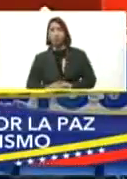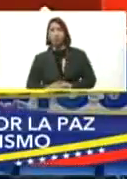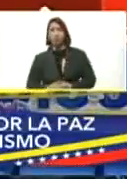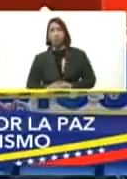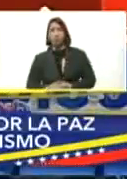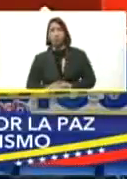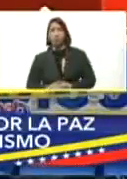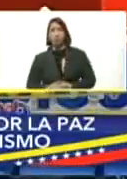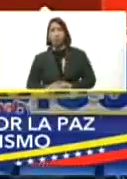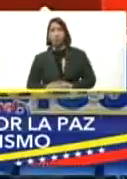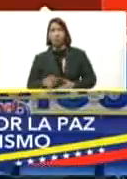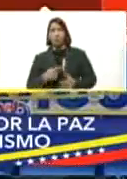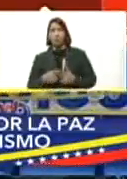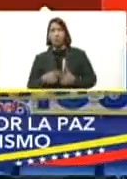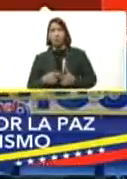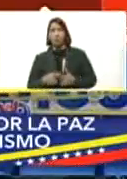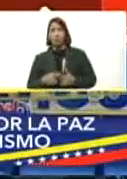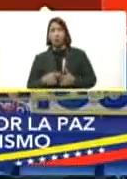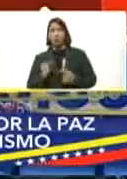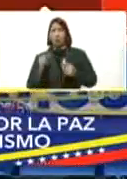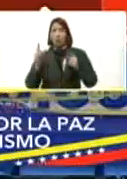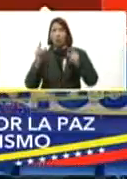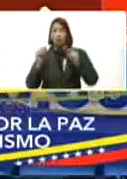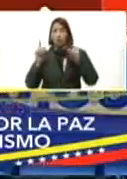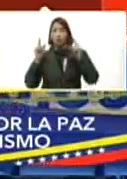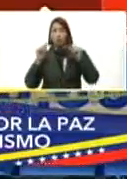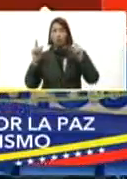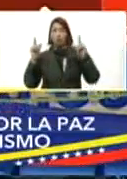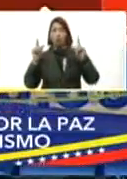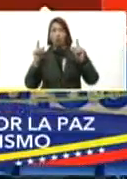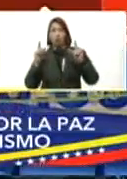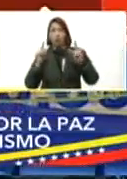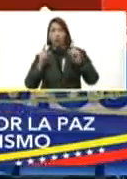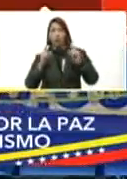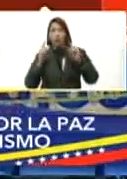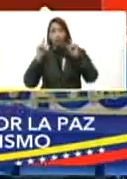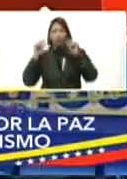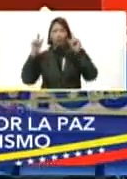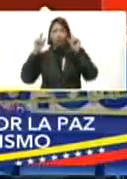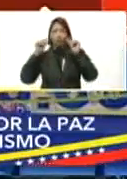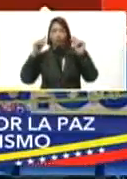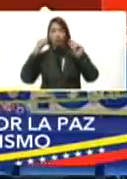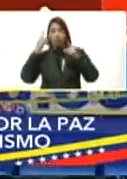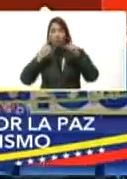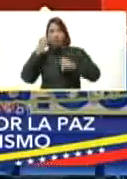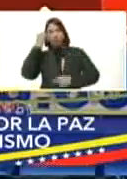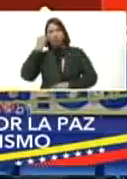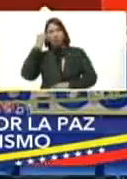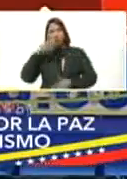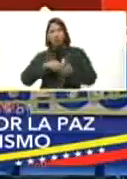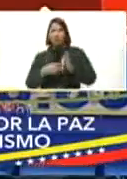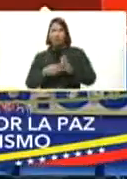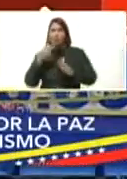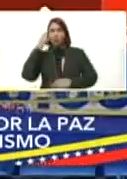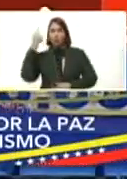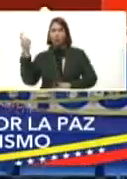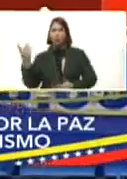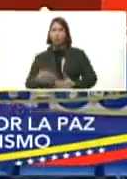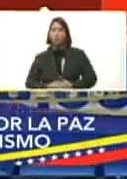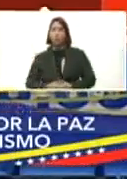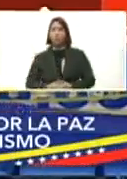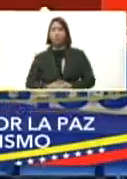Entonces, después uno se medio despierta y me pongo a analizar en medio del dormir qué significa el sueño.